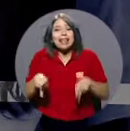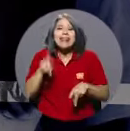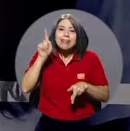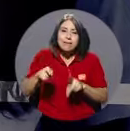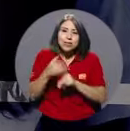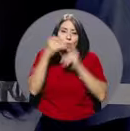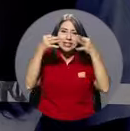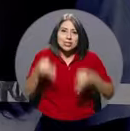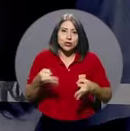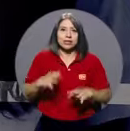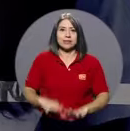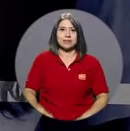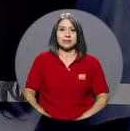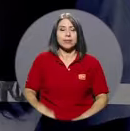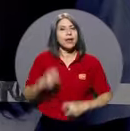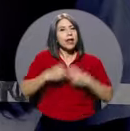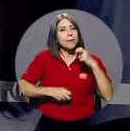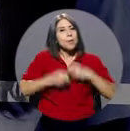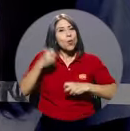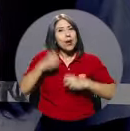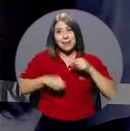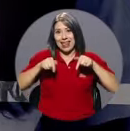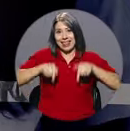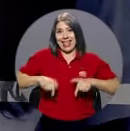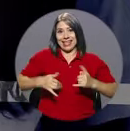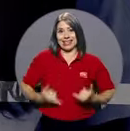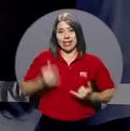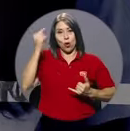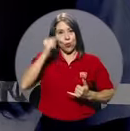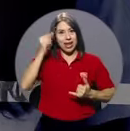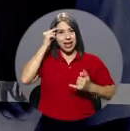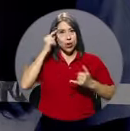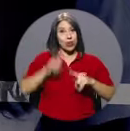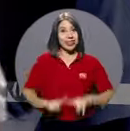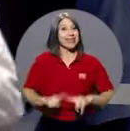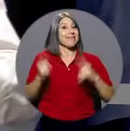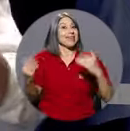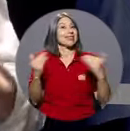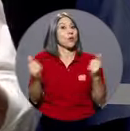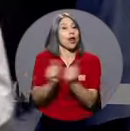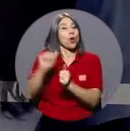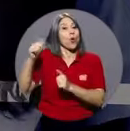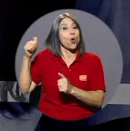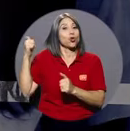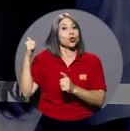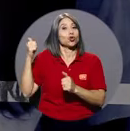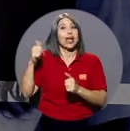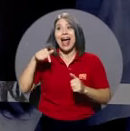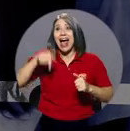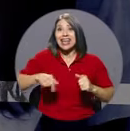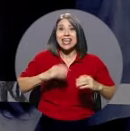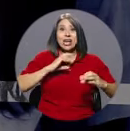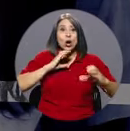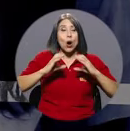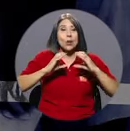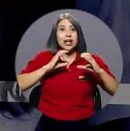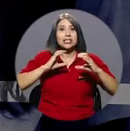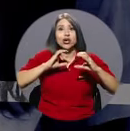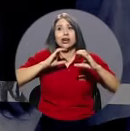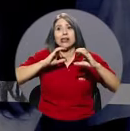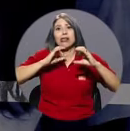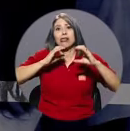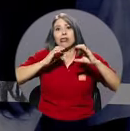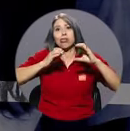gente, pero hay que tomar decisiones. El problema que ha habido en este gobierno, a diferencia de otros, es que la comunicación cada día es